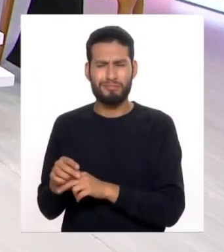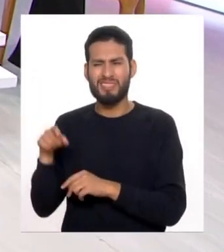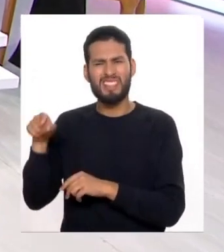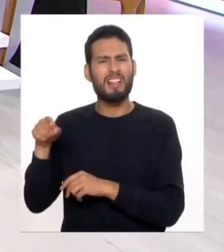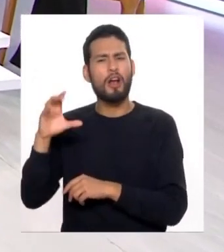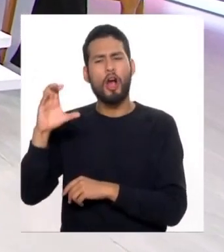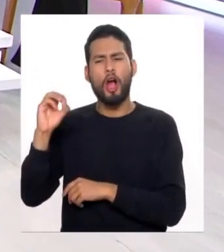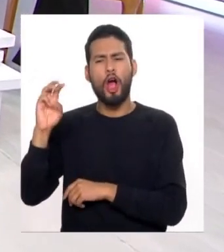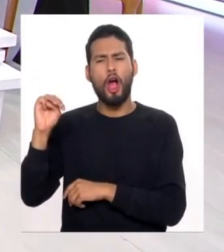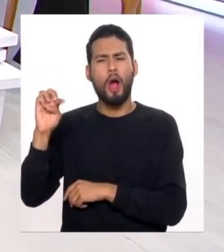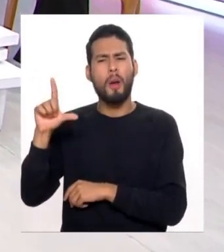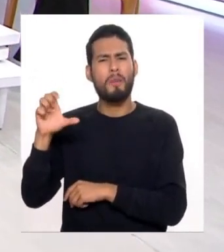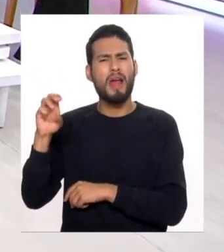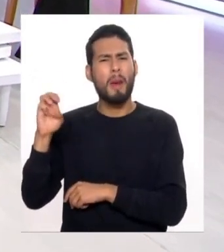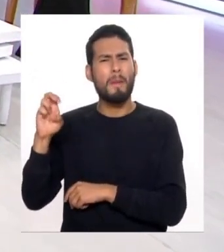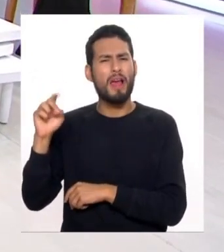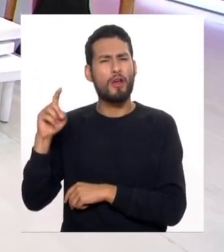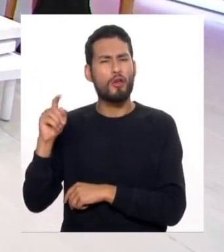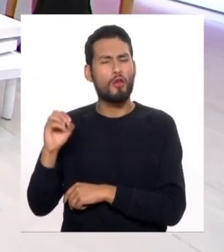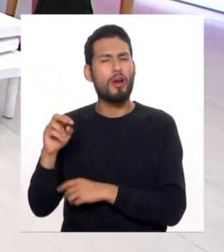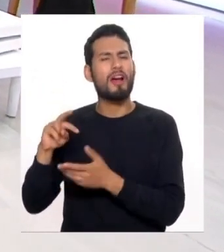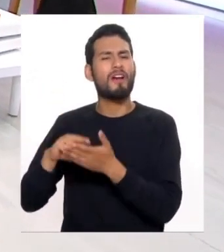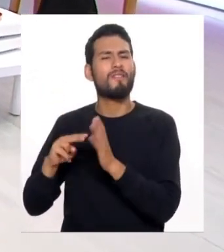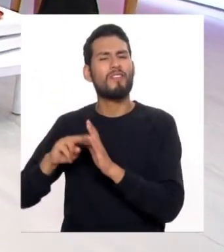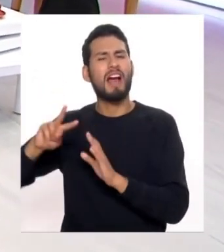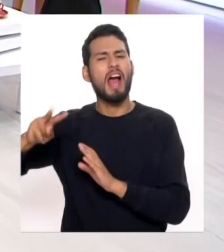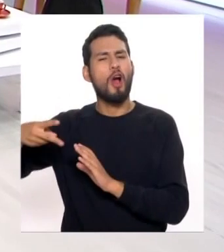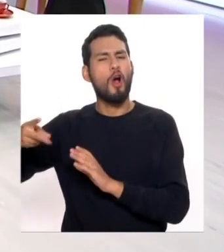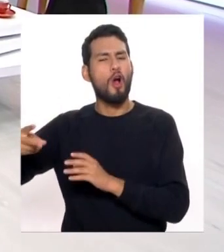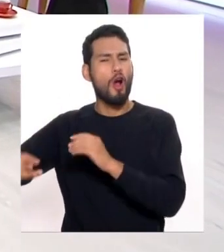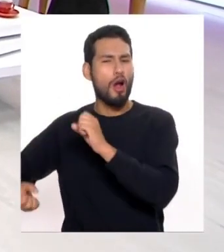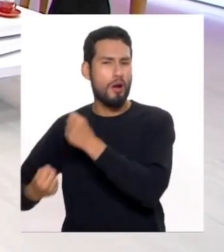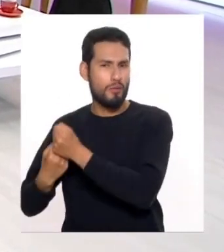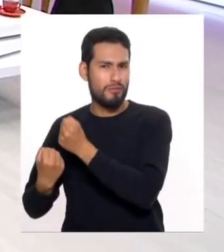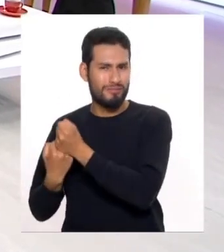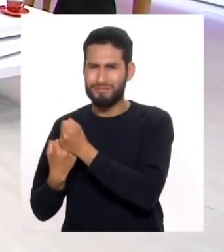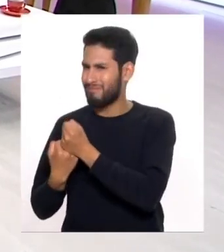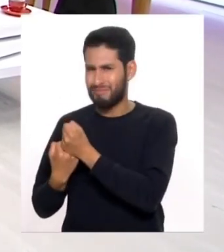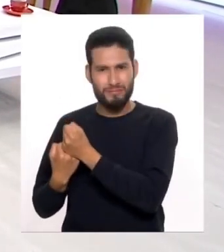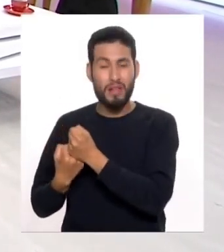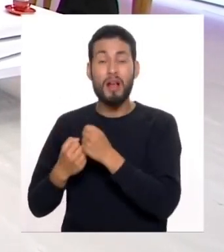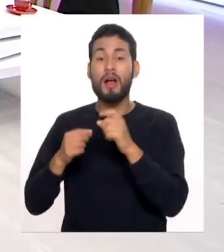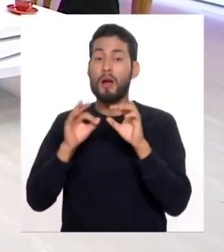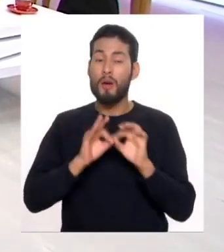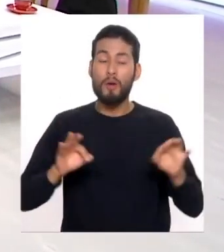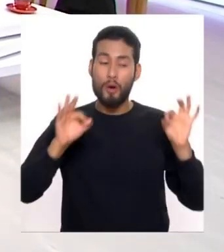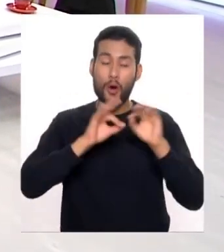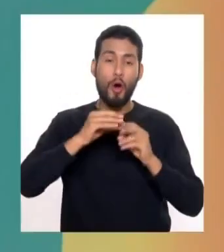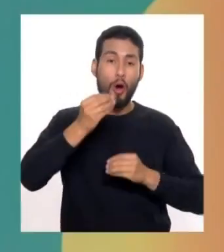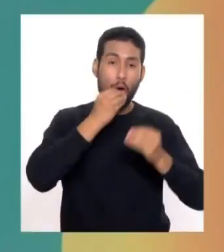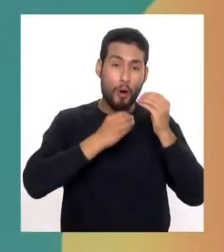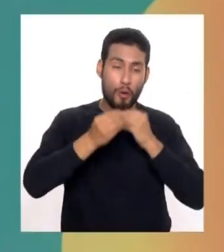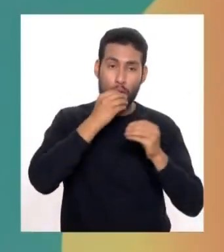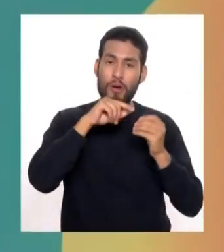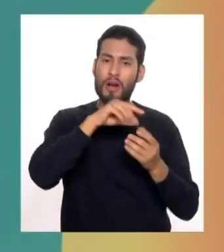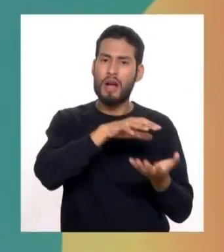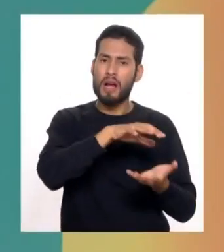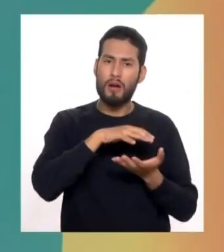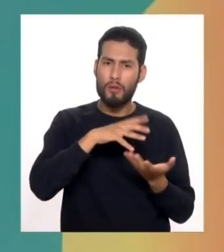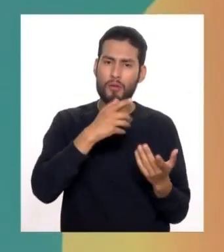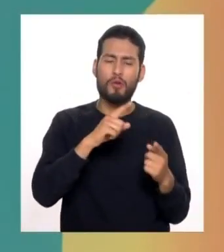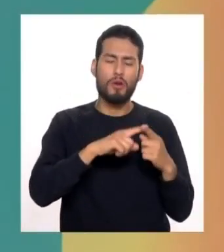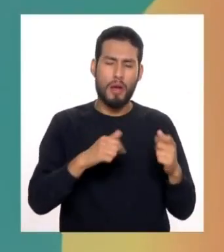dice, un complemento. Por eso siempre les vuelvo a repetir a ellas, a las pacientes en general, que cuiden mucho su alimentación,